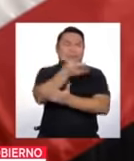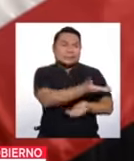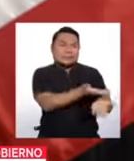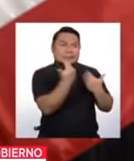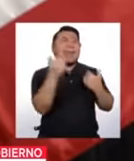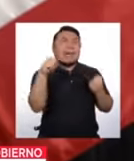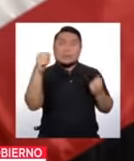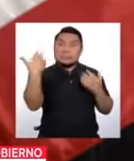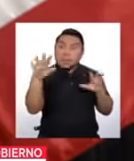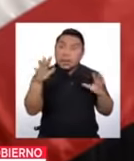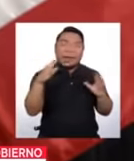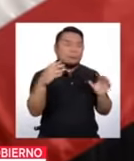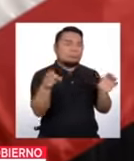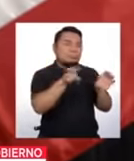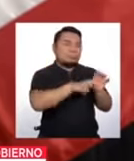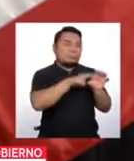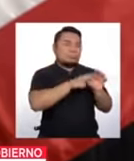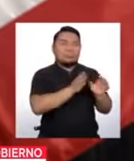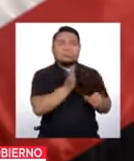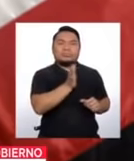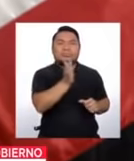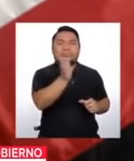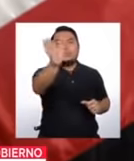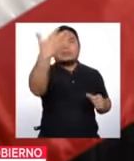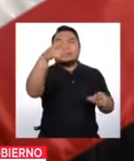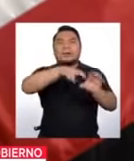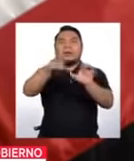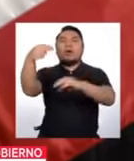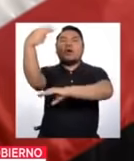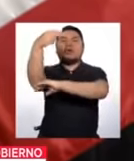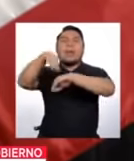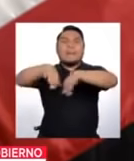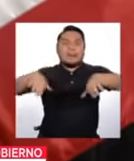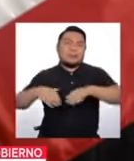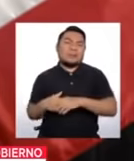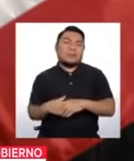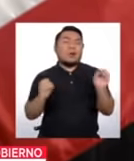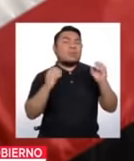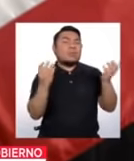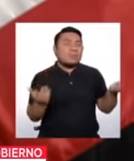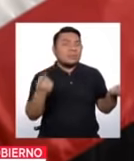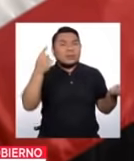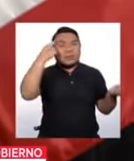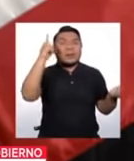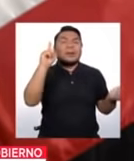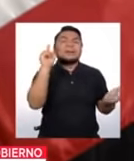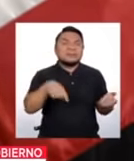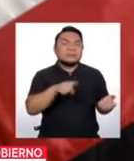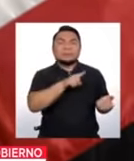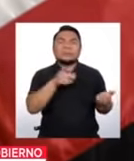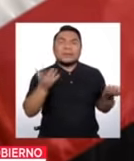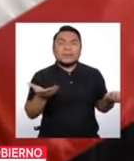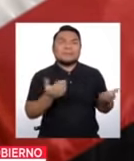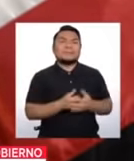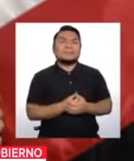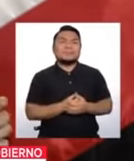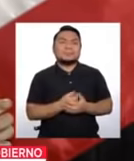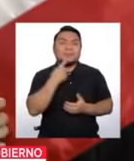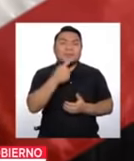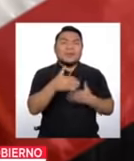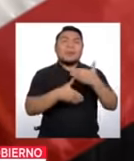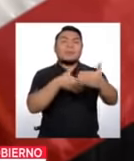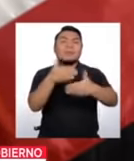que son suyos, son lugareños, pero no se sabe si están o no están en